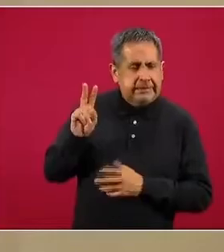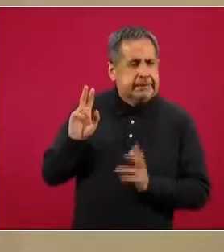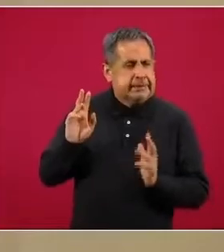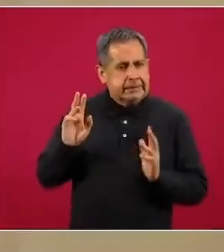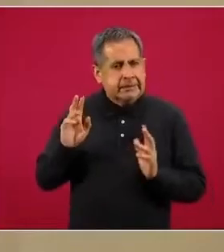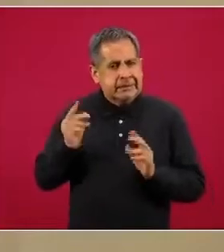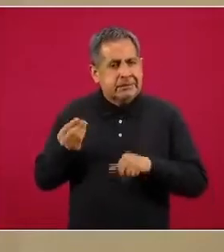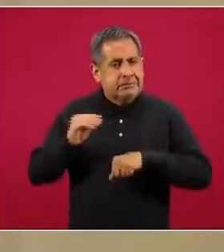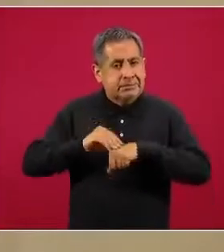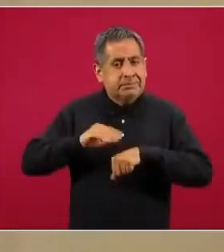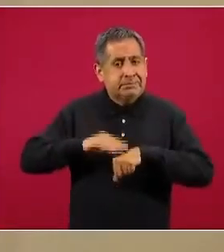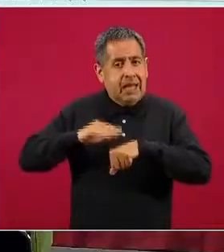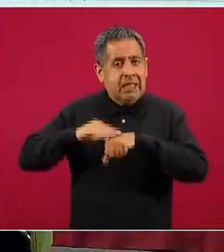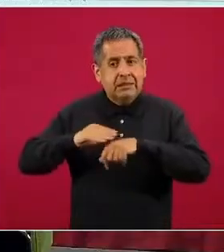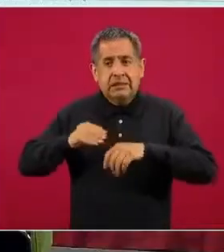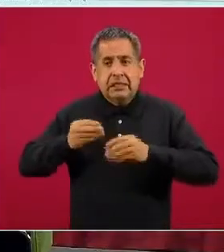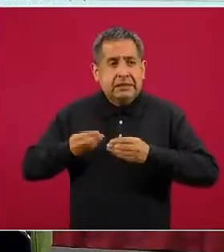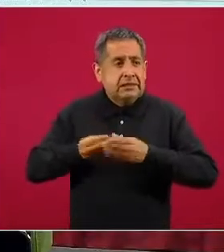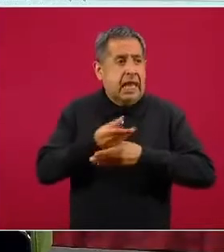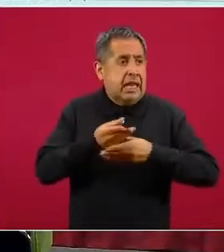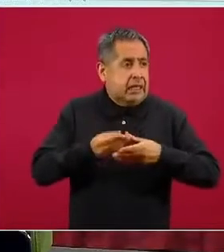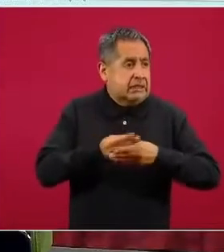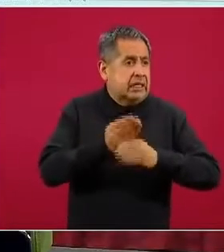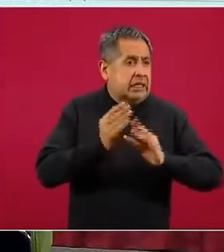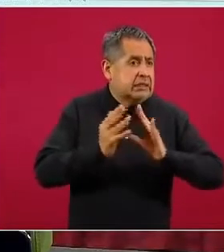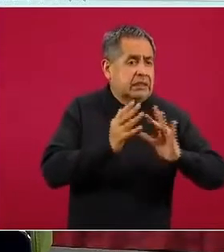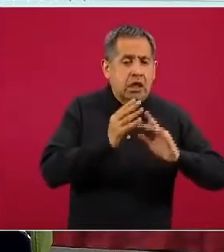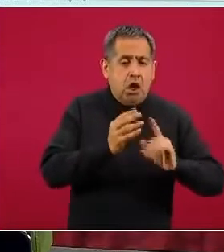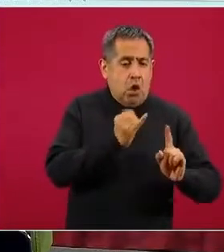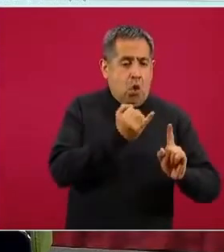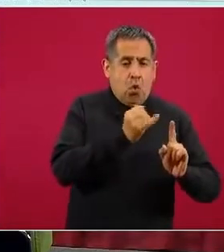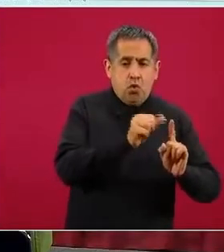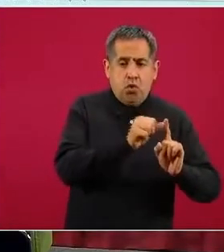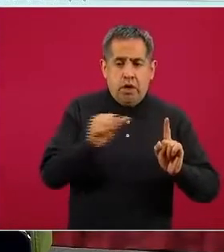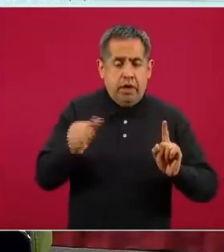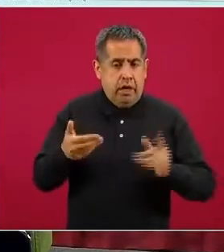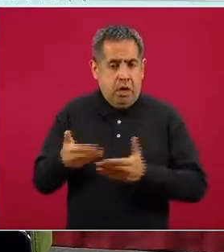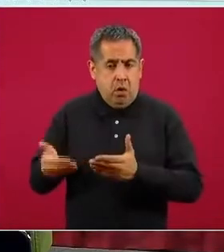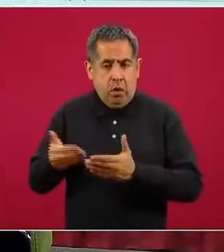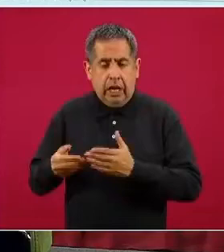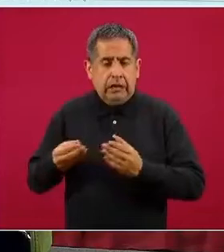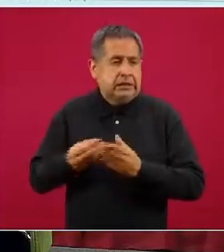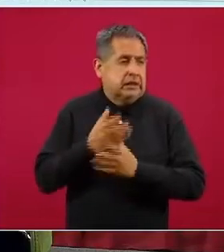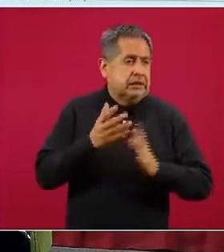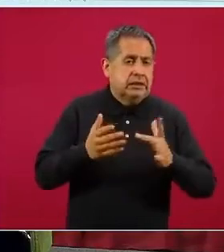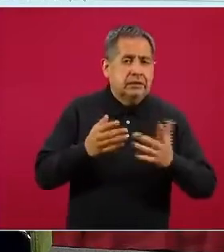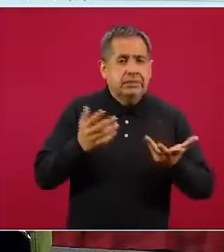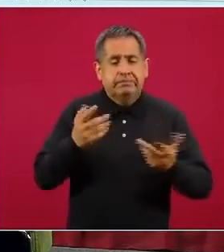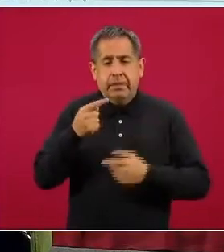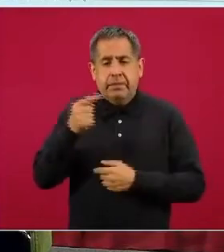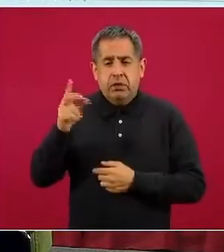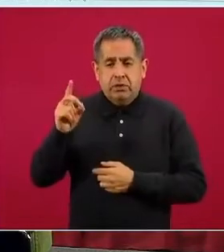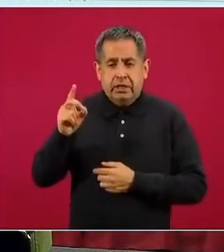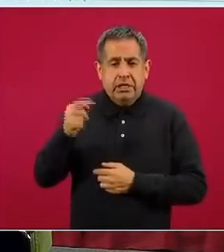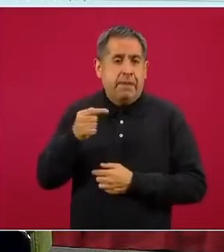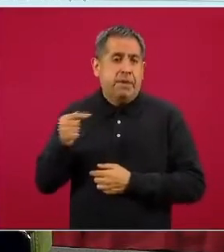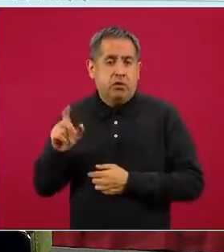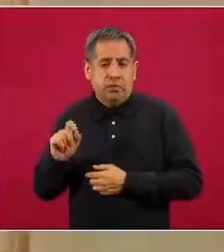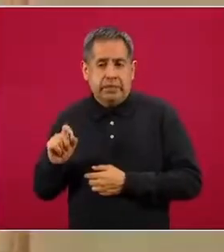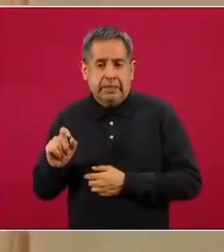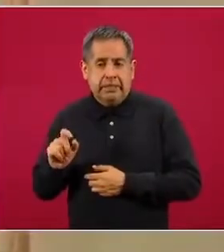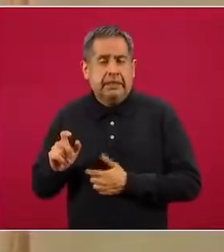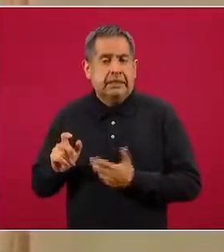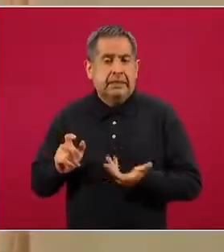ligero incremento en la actividad de junio a la fecha, de menos 30 a menos 20, y